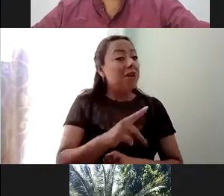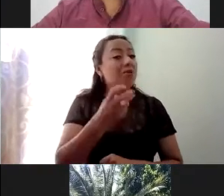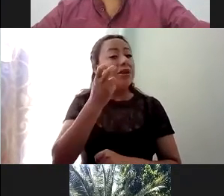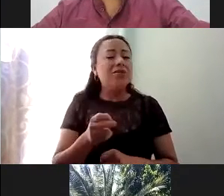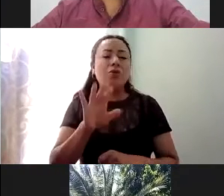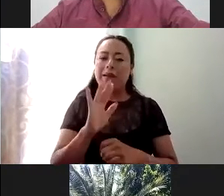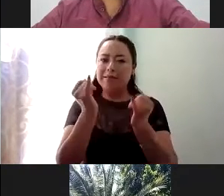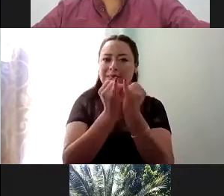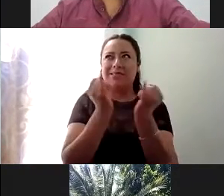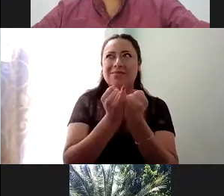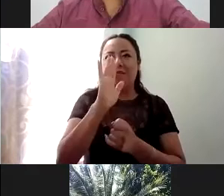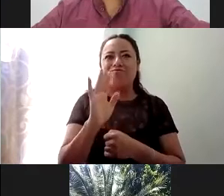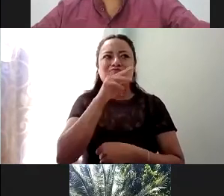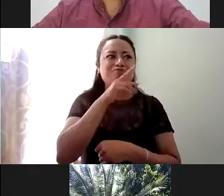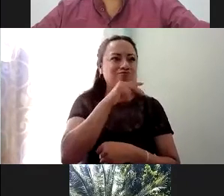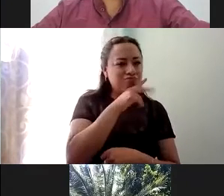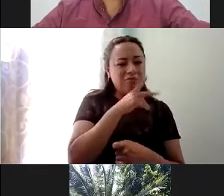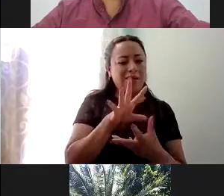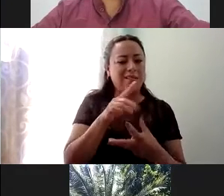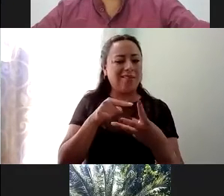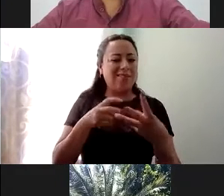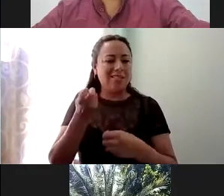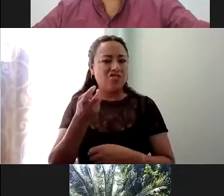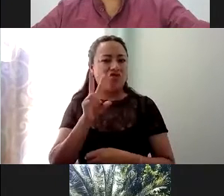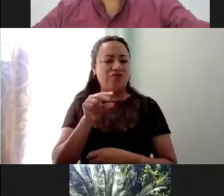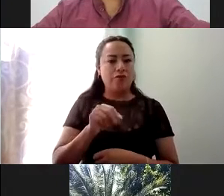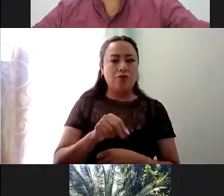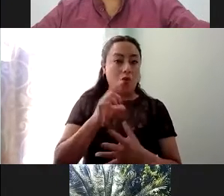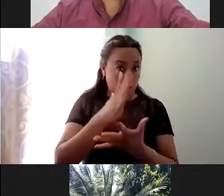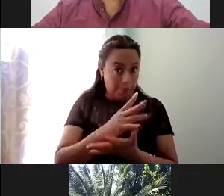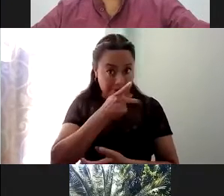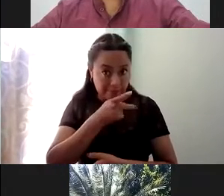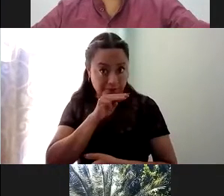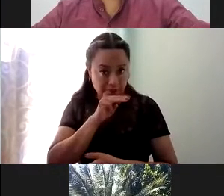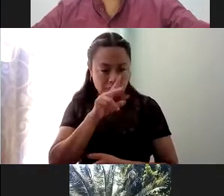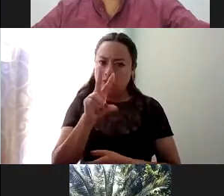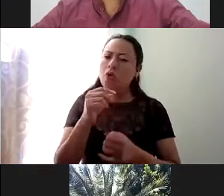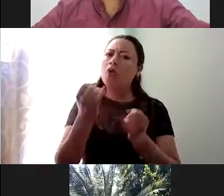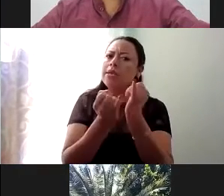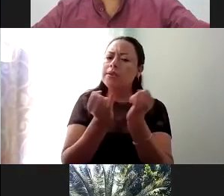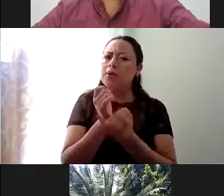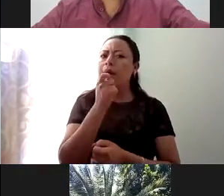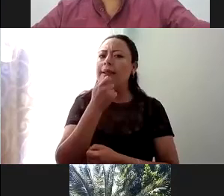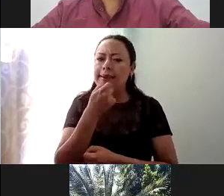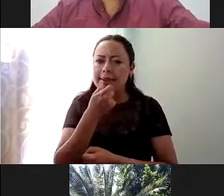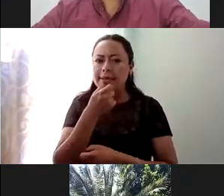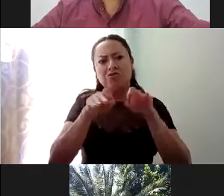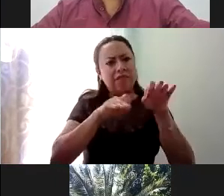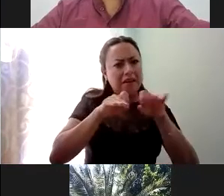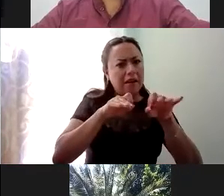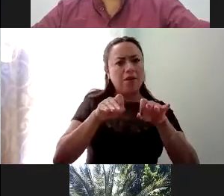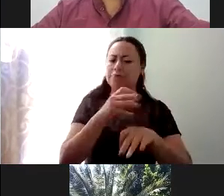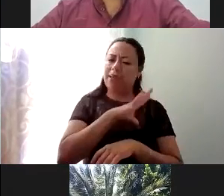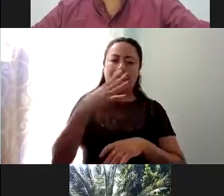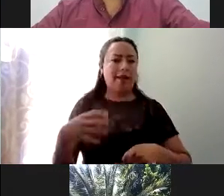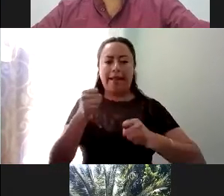para las familias, no solo para los papás, sino también para los niños, para los trabajadores, en general para la sociedad. Sin